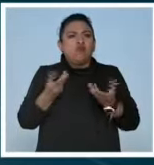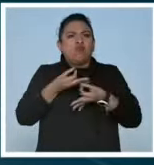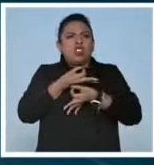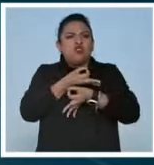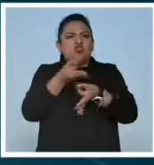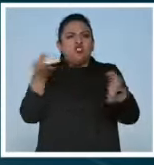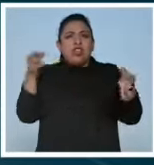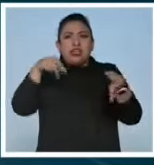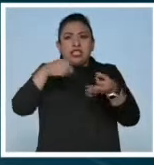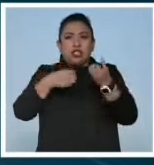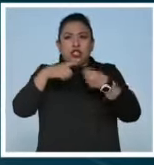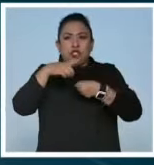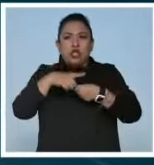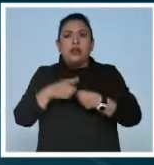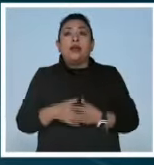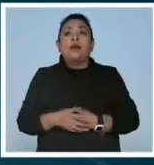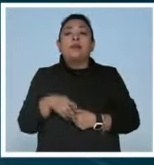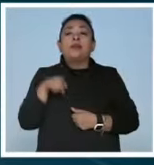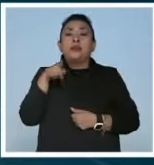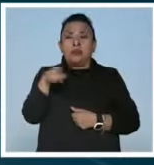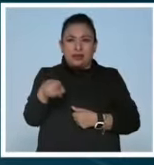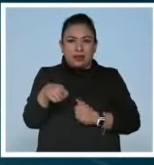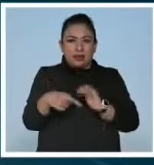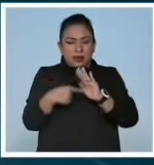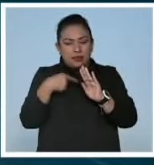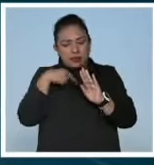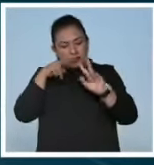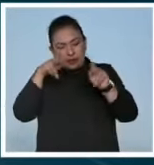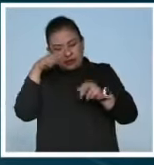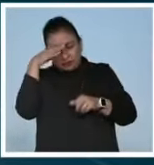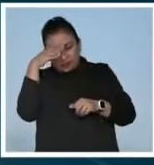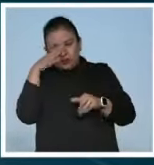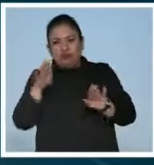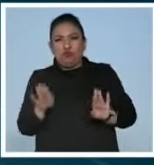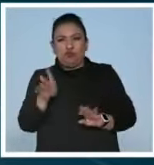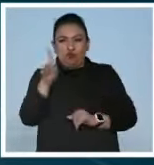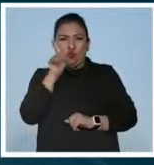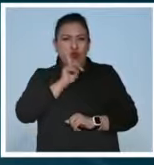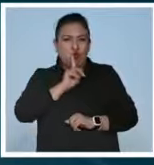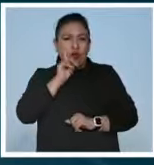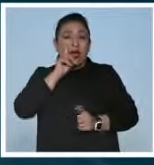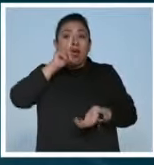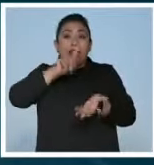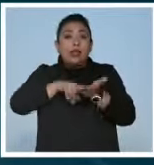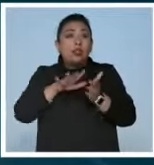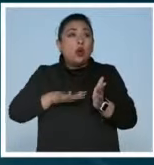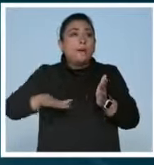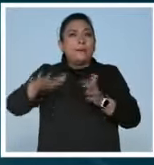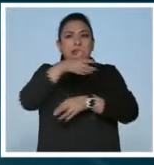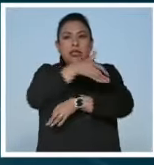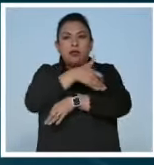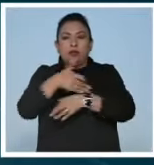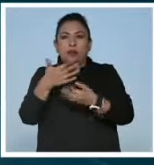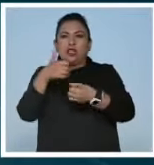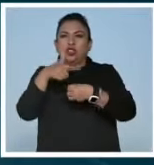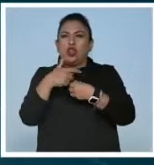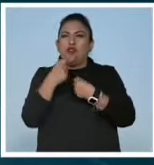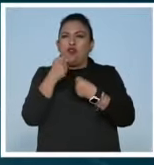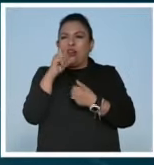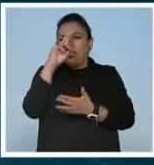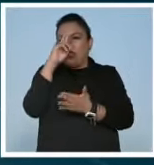en esta sociedad. Es una pieza que reflexiona sobre la condición de la mujer dentro de un ambiente familiar y social